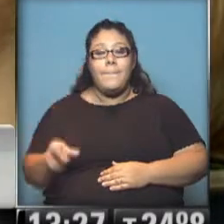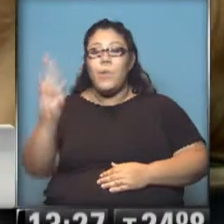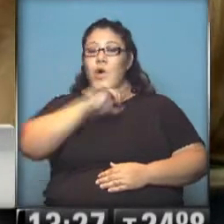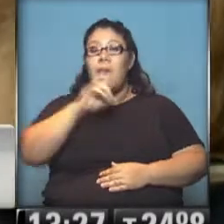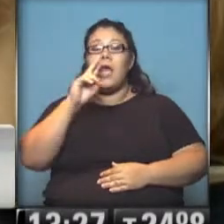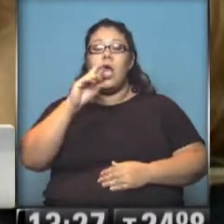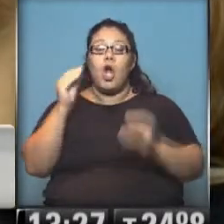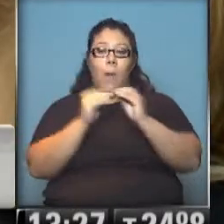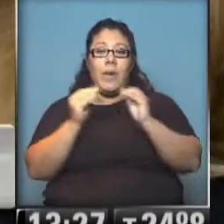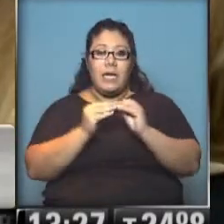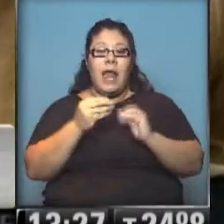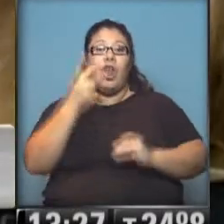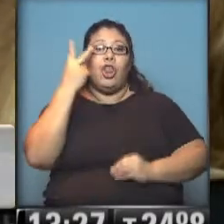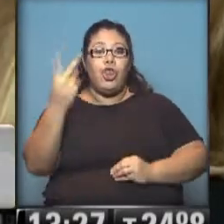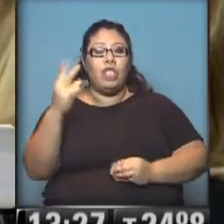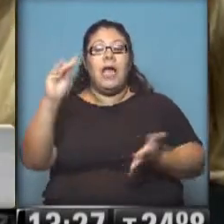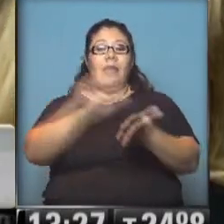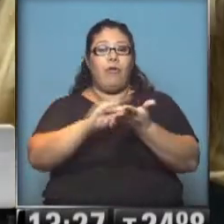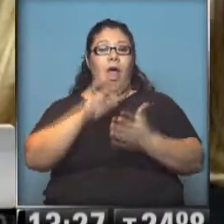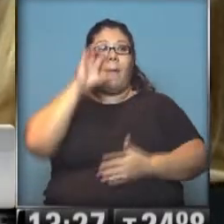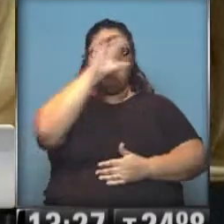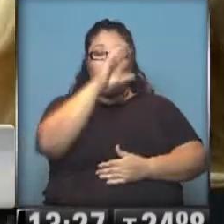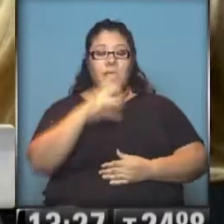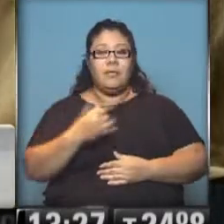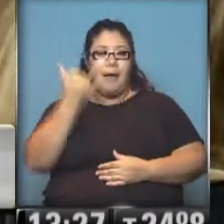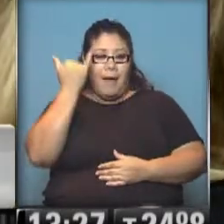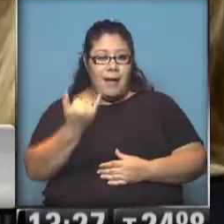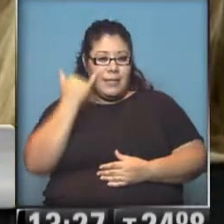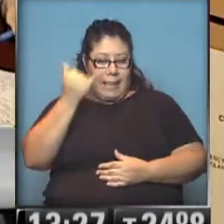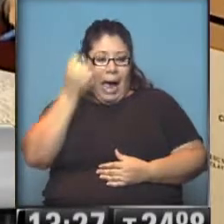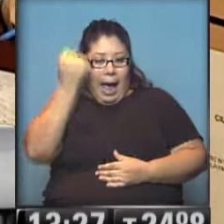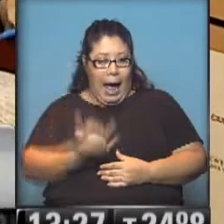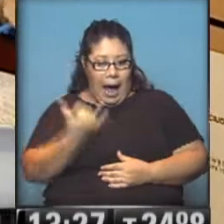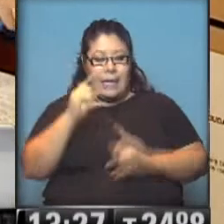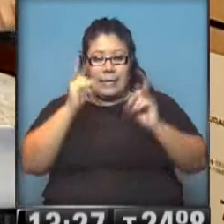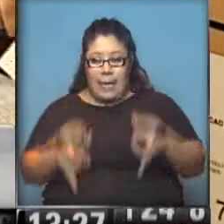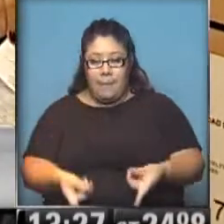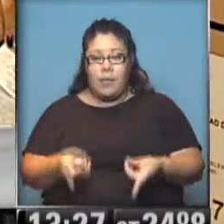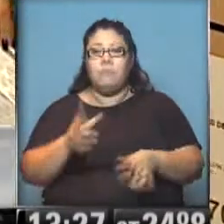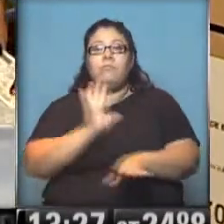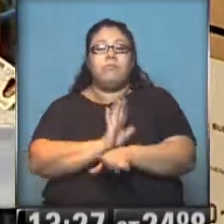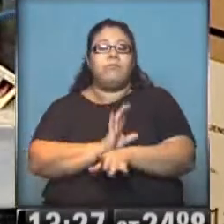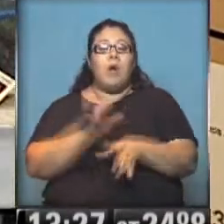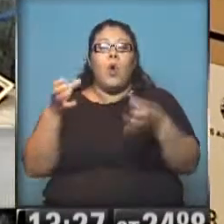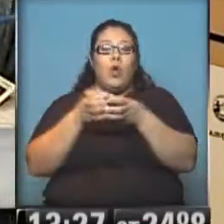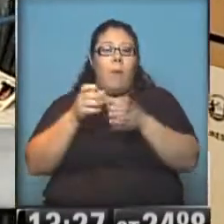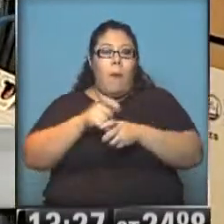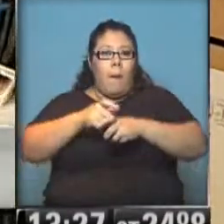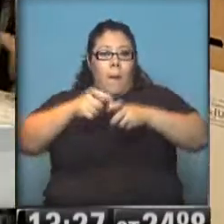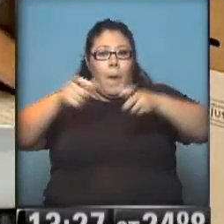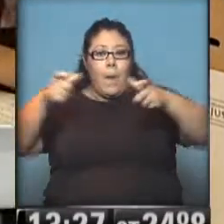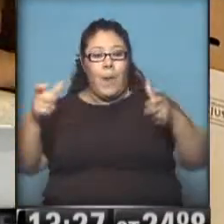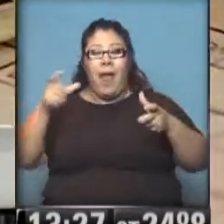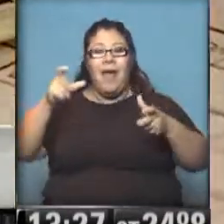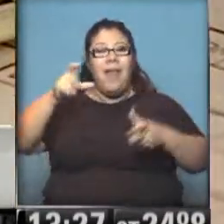decir, tendríamos 2 diputados provinciales además del que ya tenemos. Bueno, es una fuerza que crece nacionalmente y esto fue